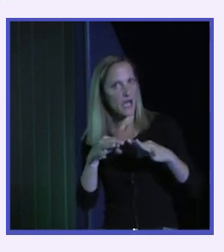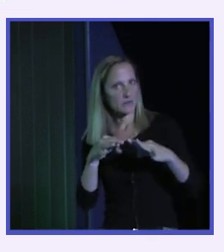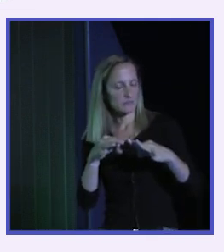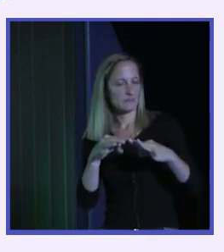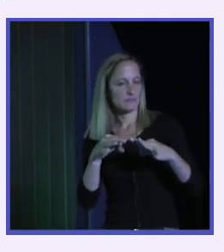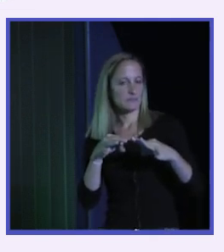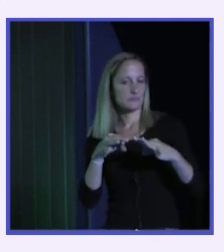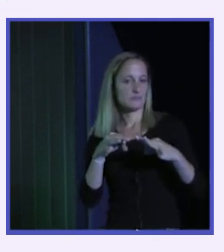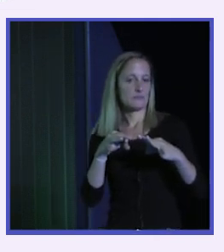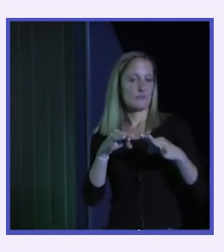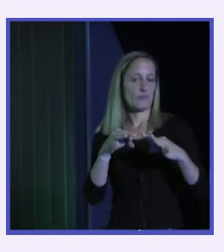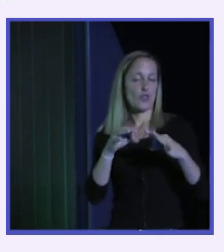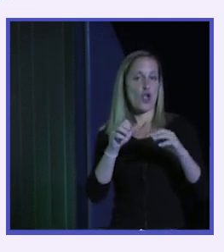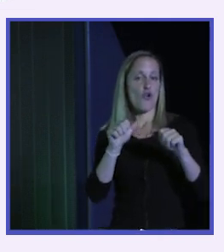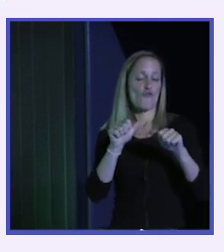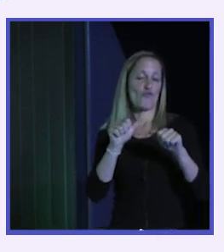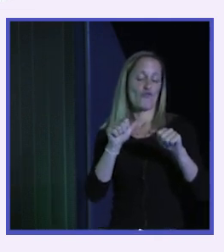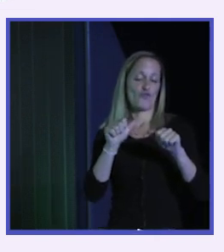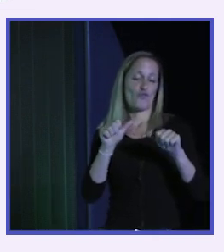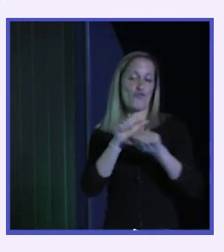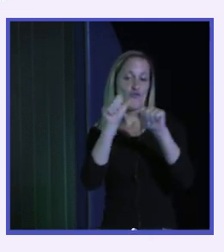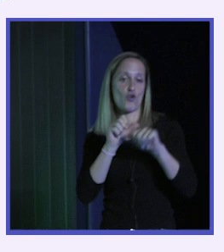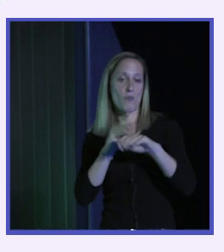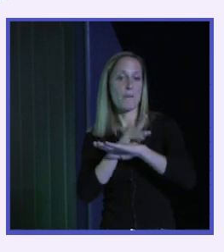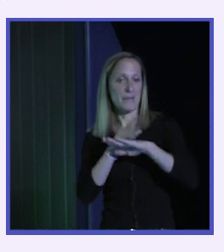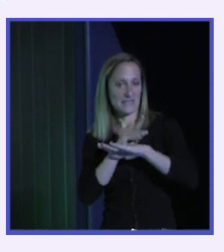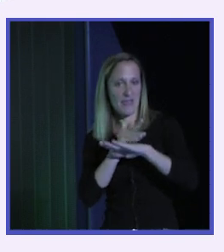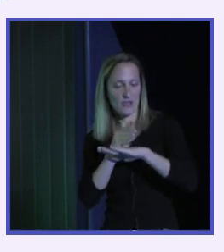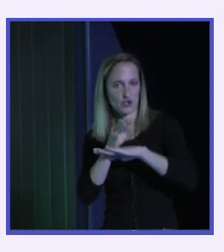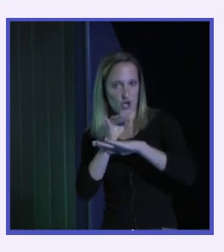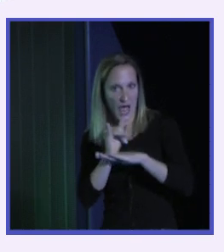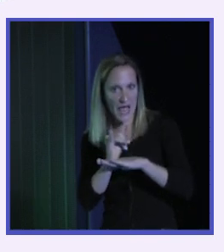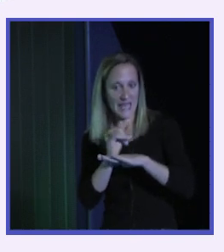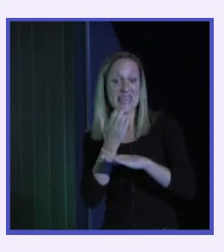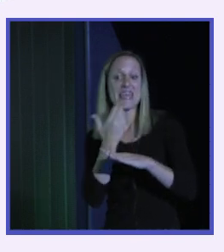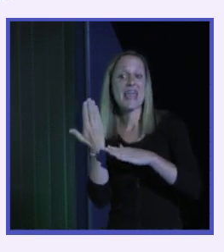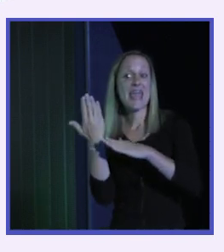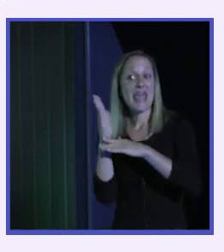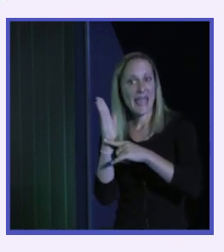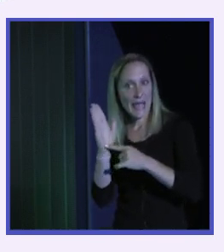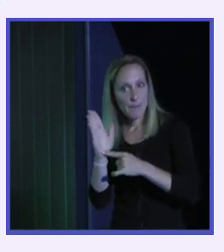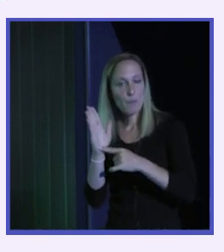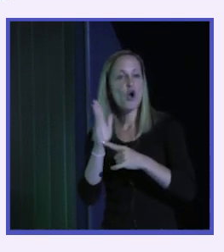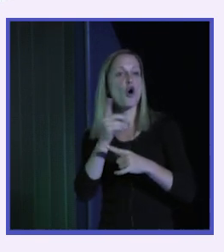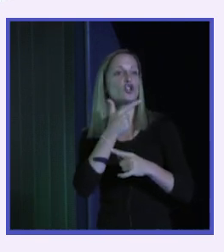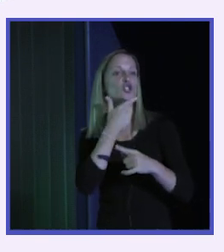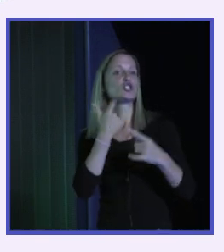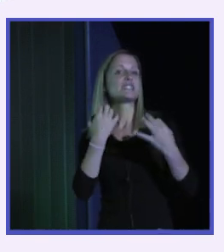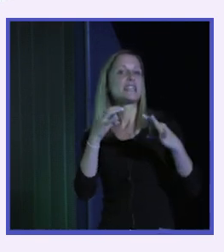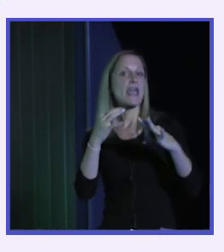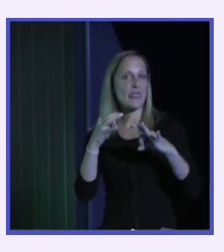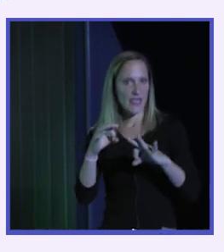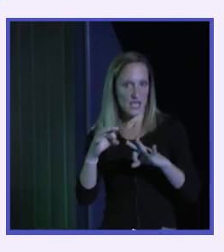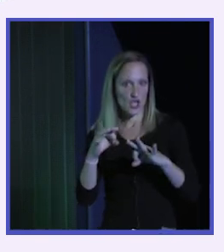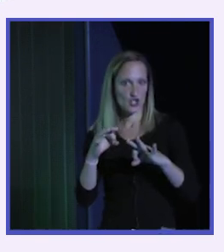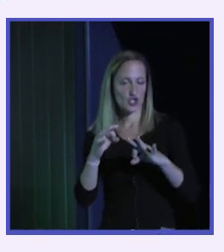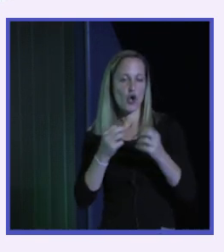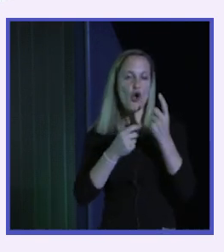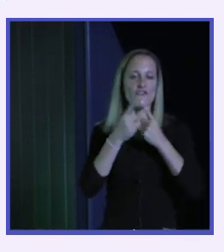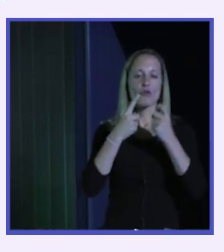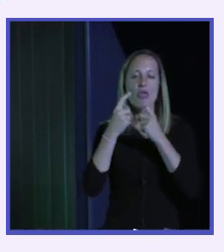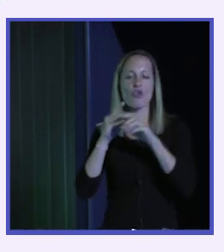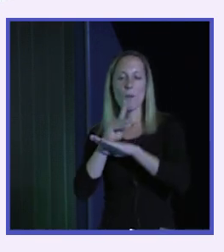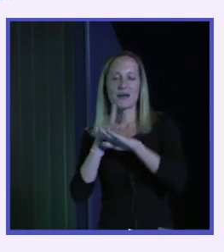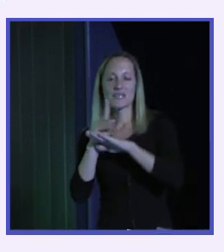en la base de datos. Estos ejemplos son ejemplos sencillos de cómo traer información de una base